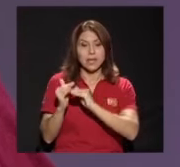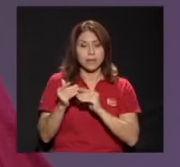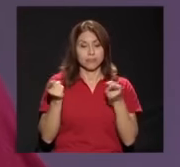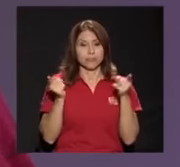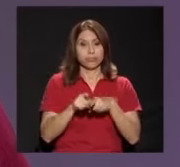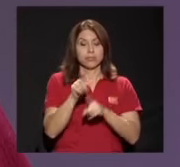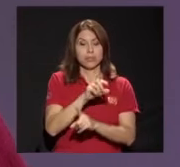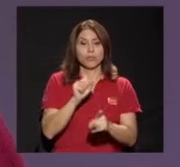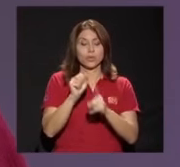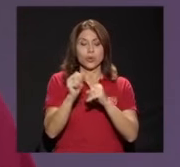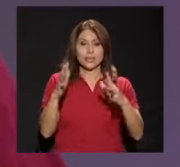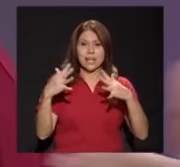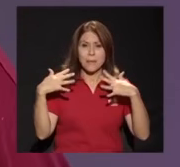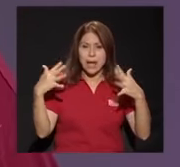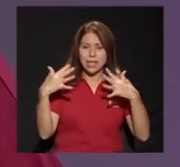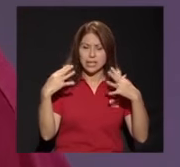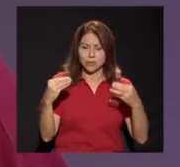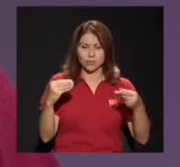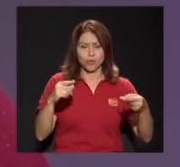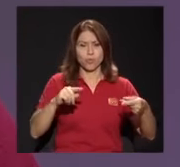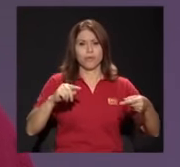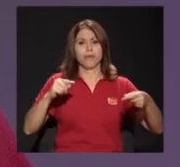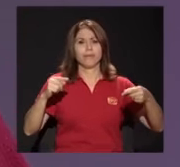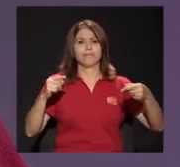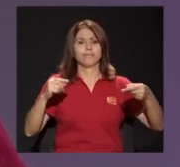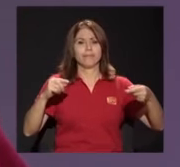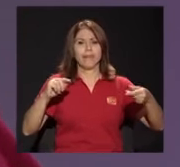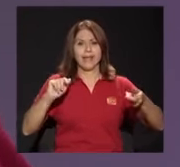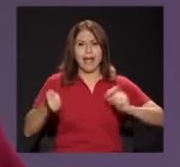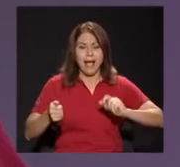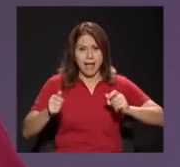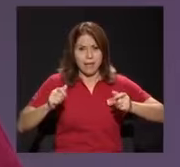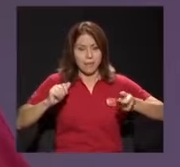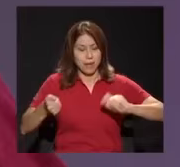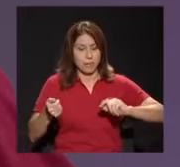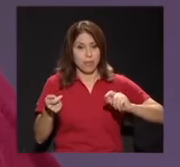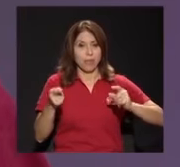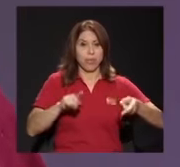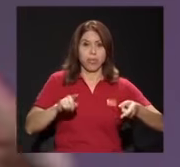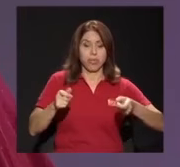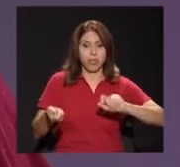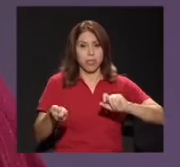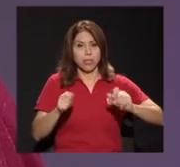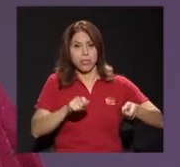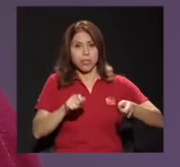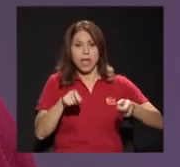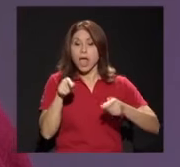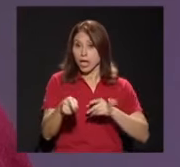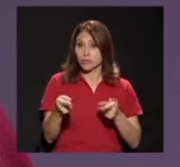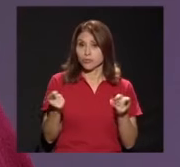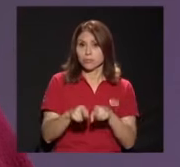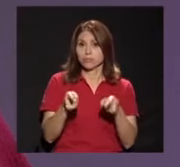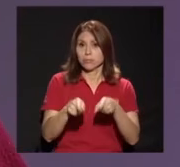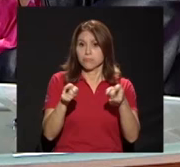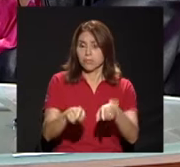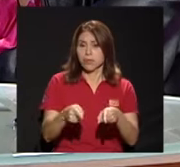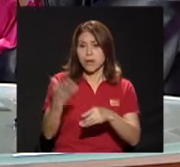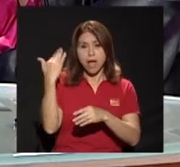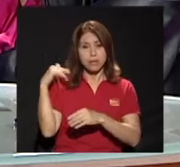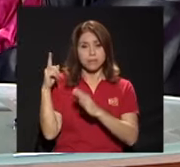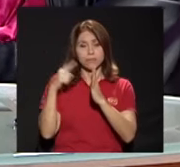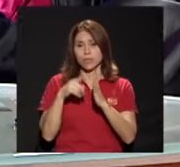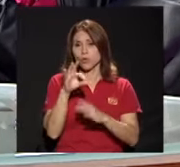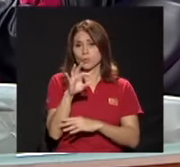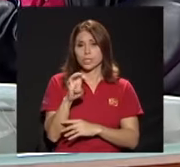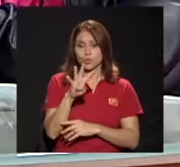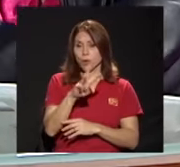climáticos cada vez más extremos y más frecuentes también. Y eso definitivamente no existía en